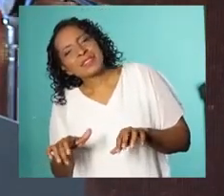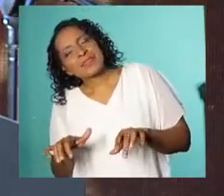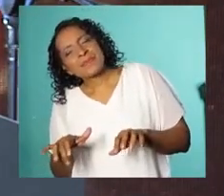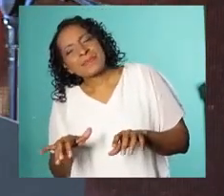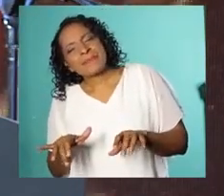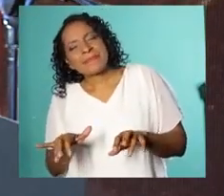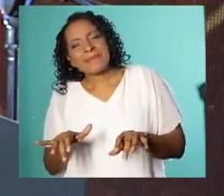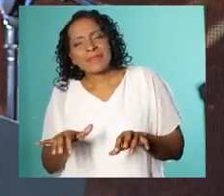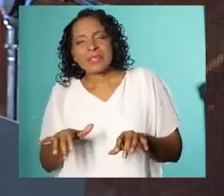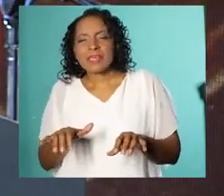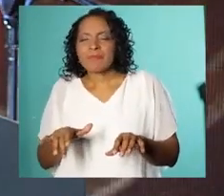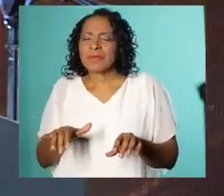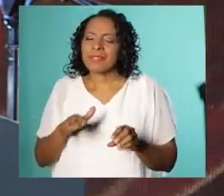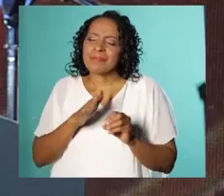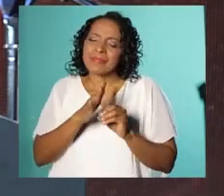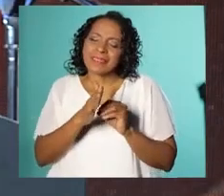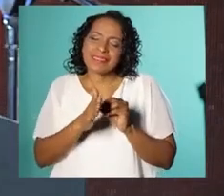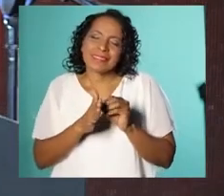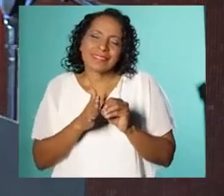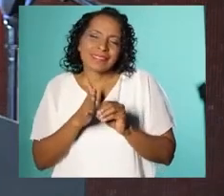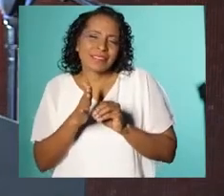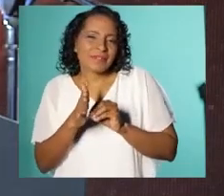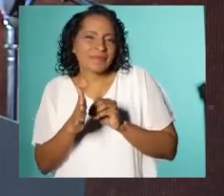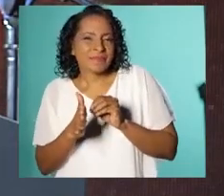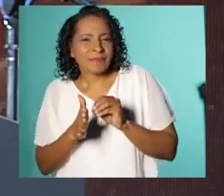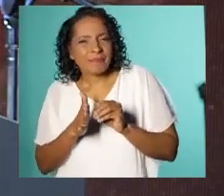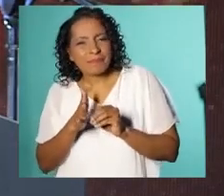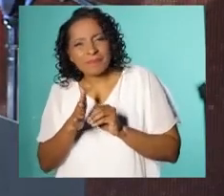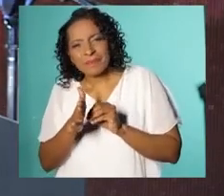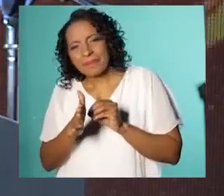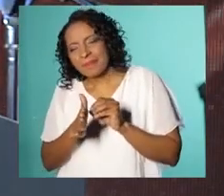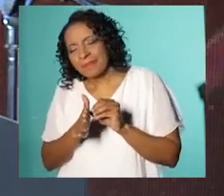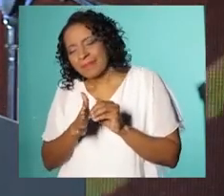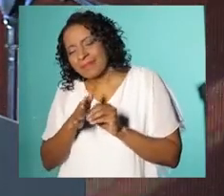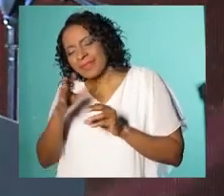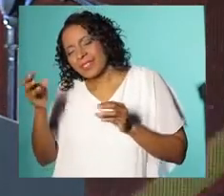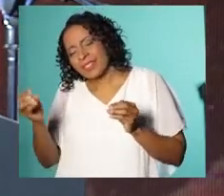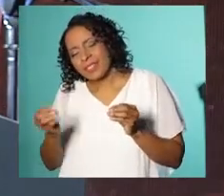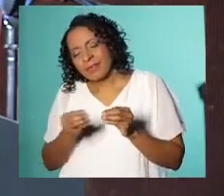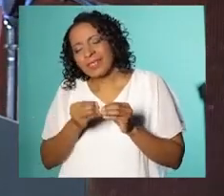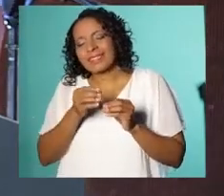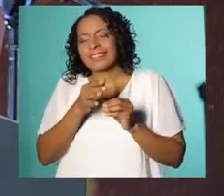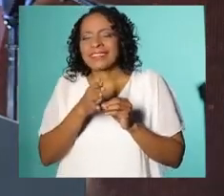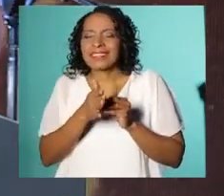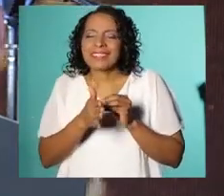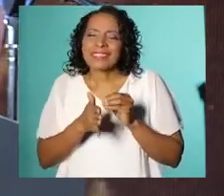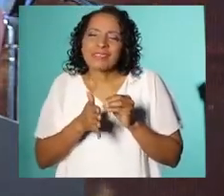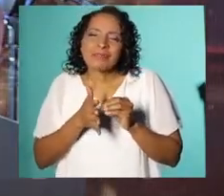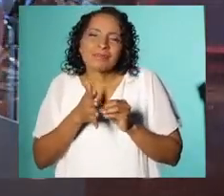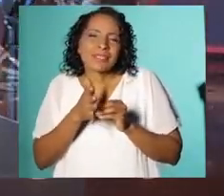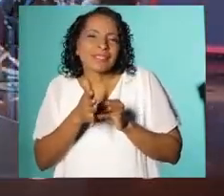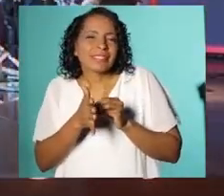Vamos despacio, más despacio, más despacio.